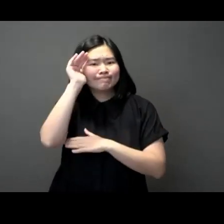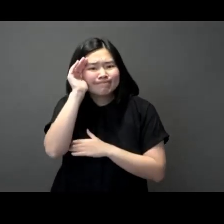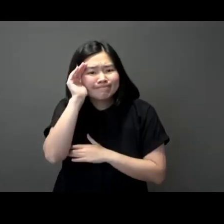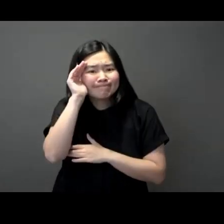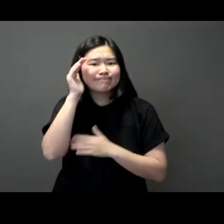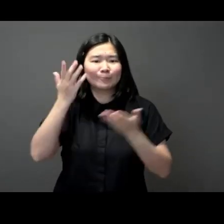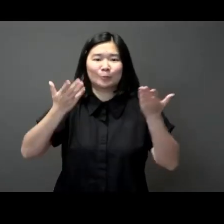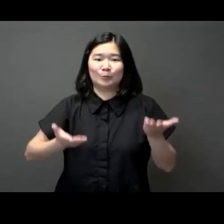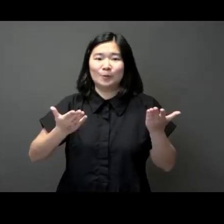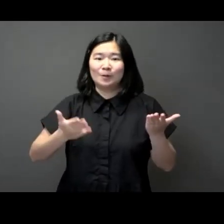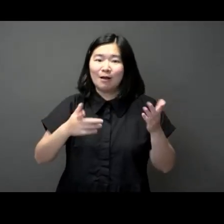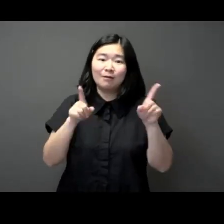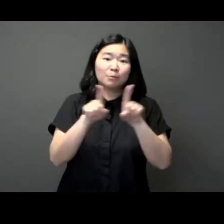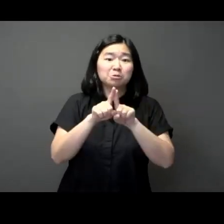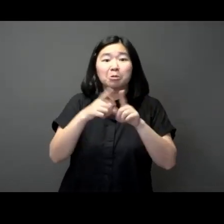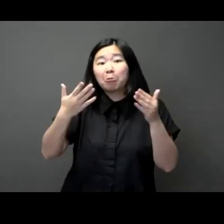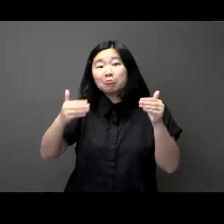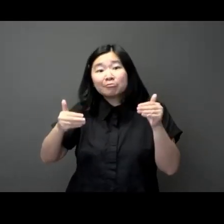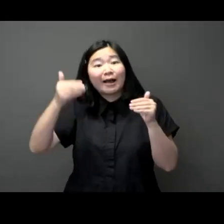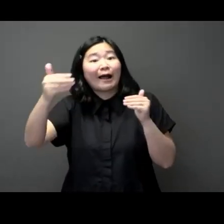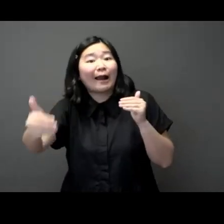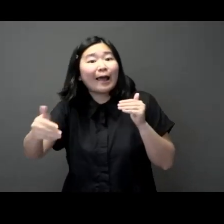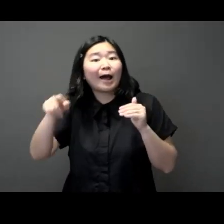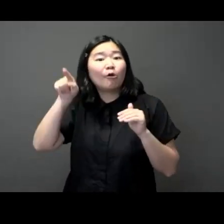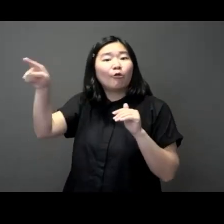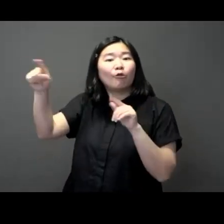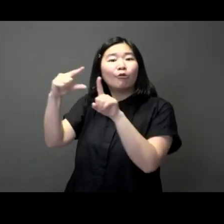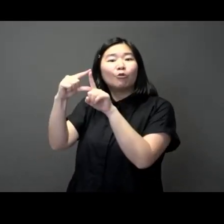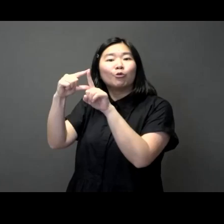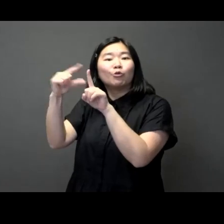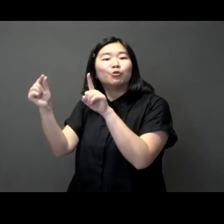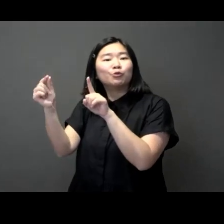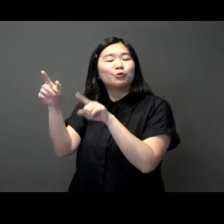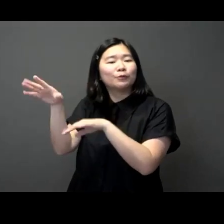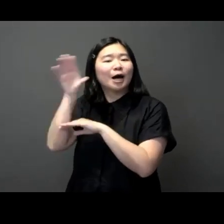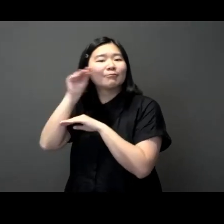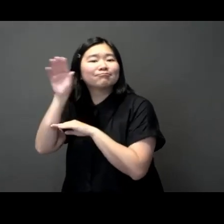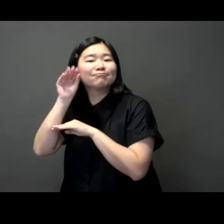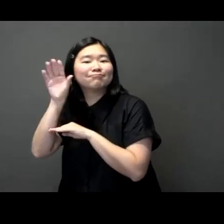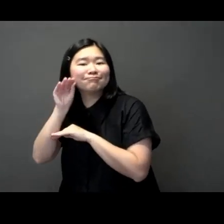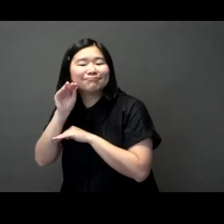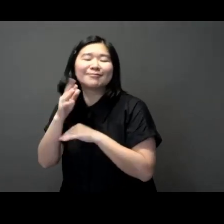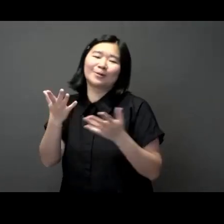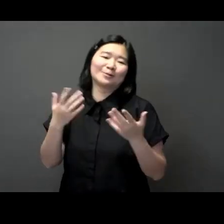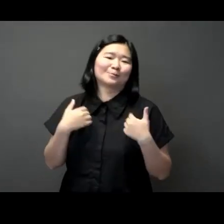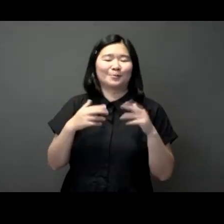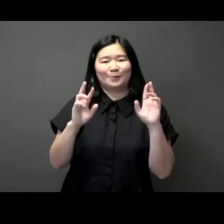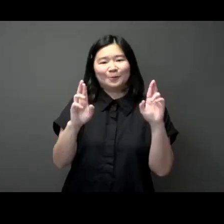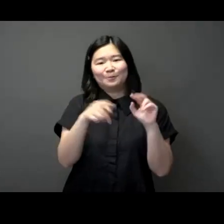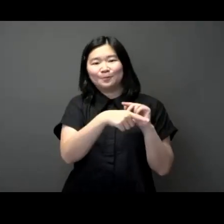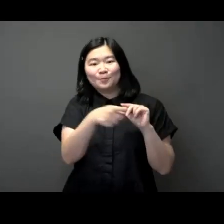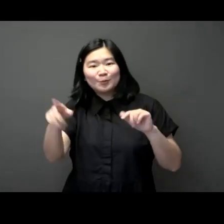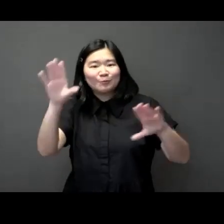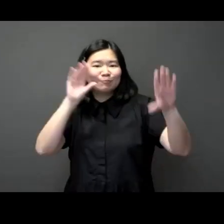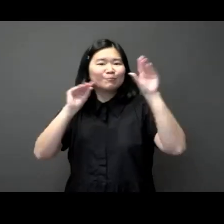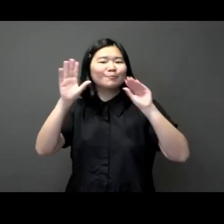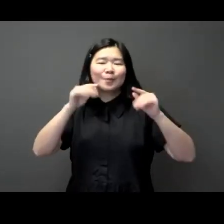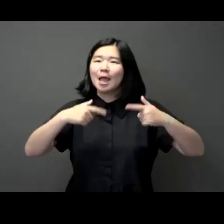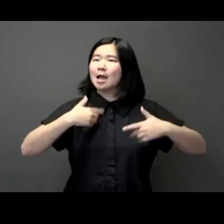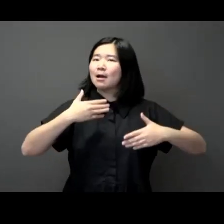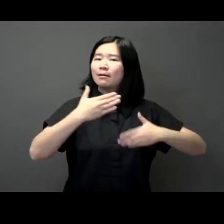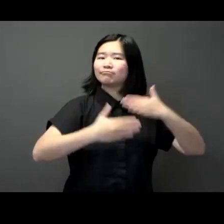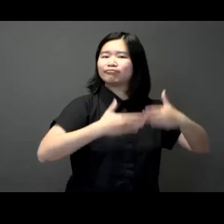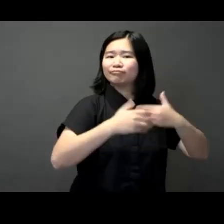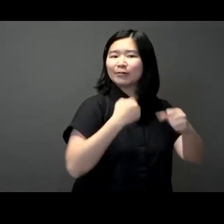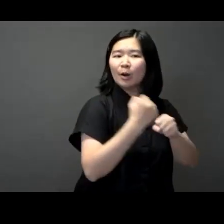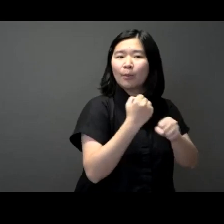más adelante, los que nos escuchan en YouTube. Les queremos agradecer por sus esfuerzos, por los esfuerzos que están haciendo en todos los países para